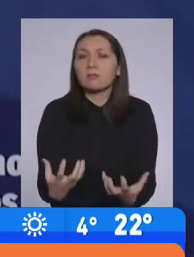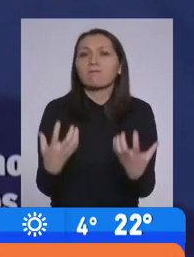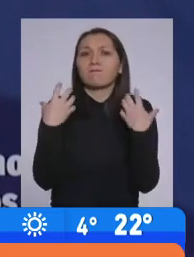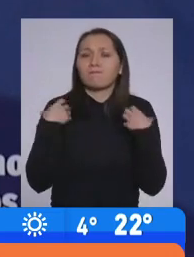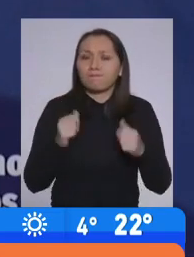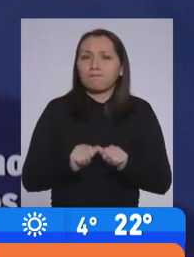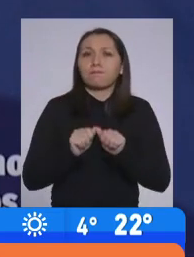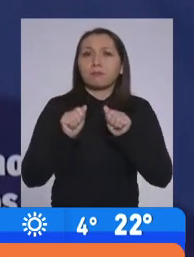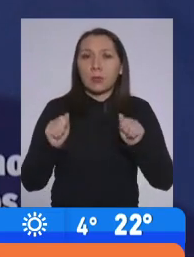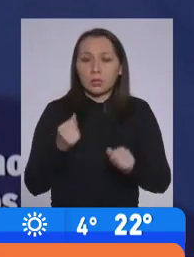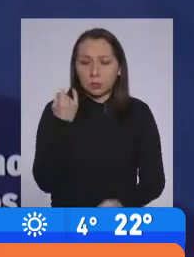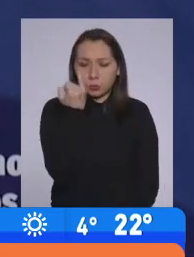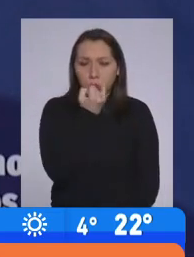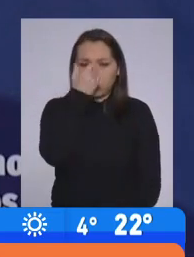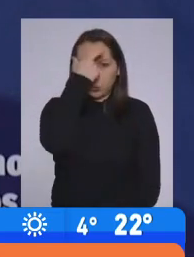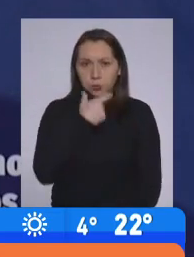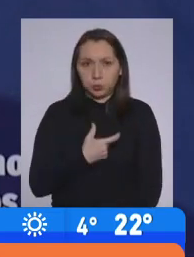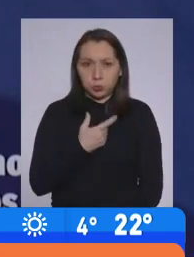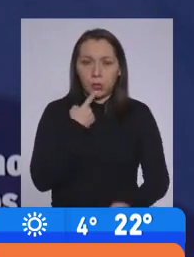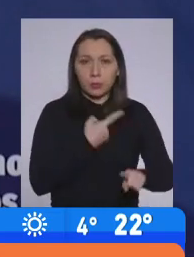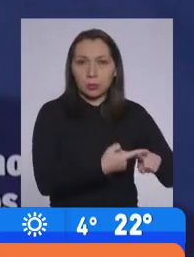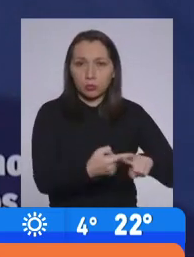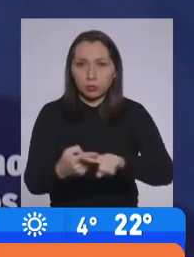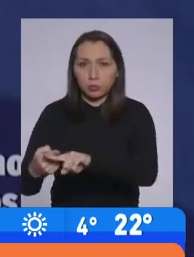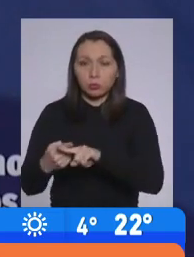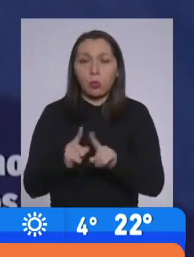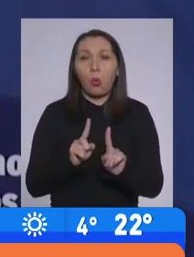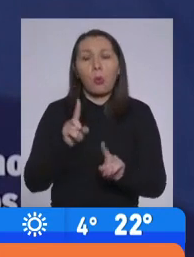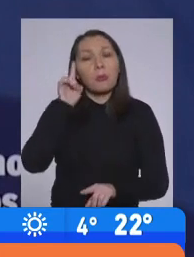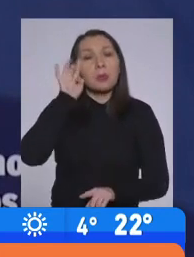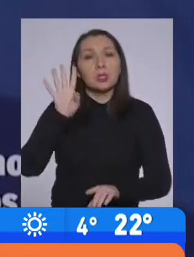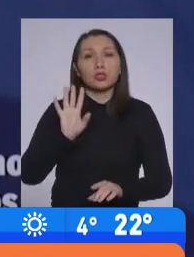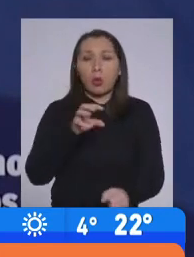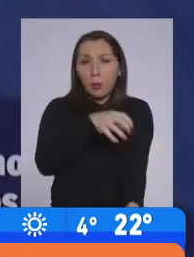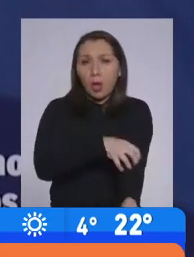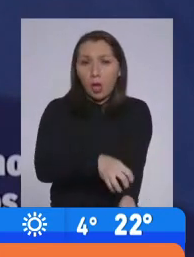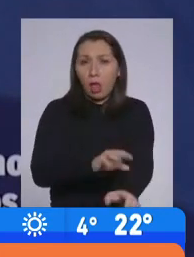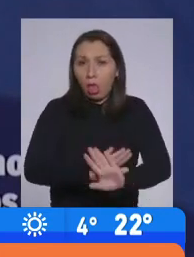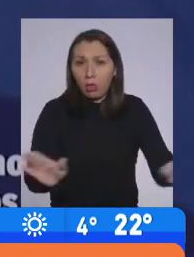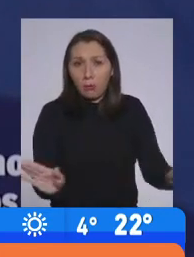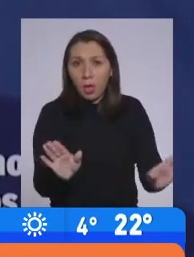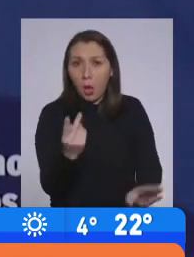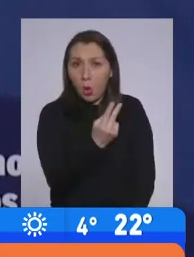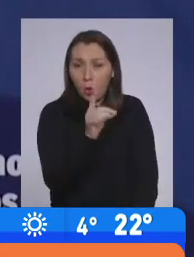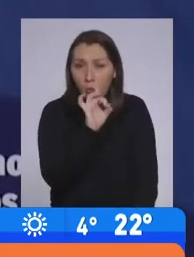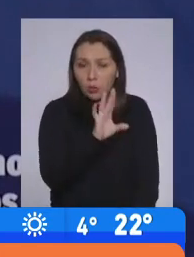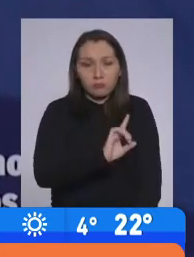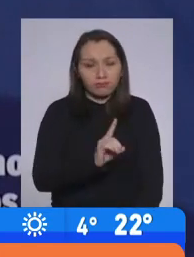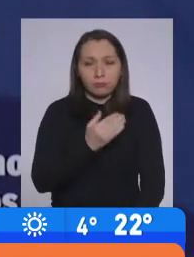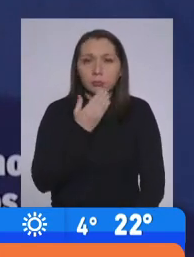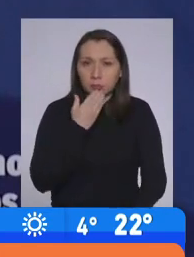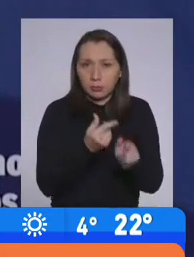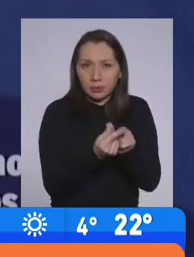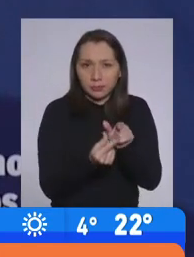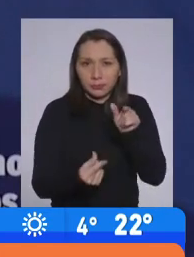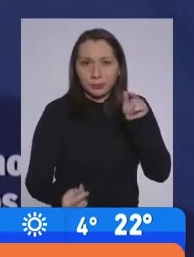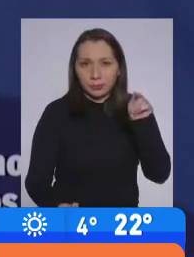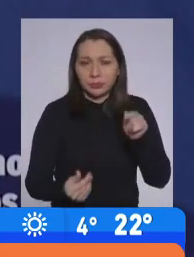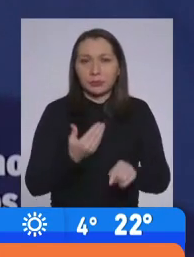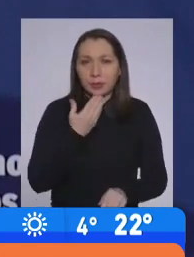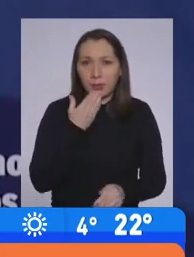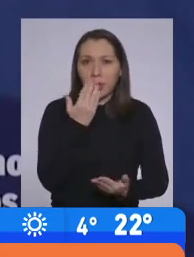tanto individual como social y no solamente en estas regiones sino que también a nivel nacional